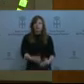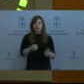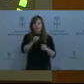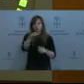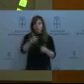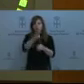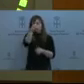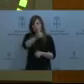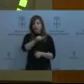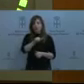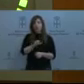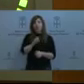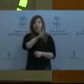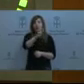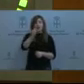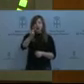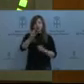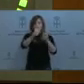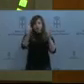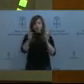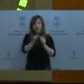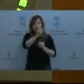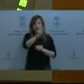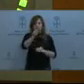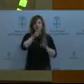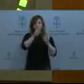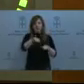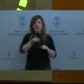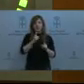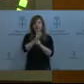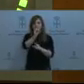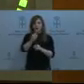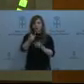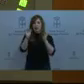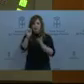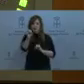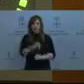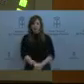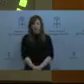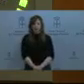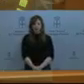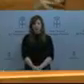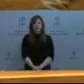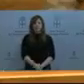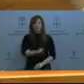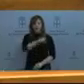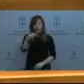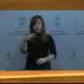¿Resultados, señor secretario? 42 votos emitidos, 42 a favor, ninguno en contra y ninguna abstención. Por el resultado